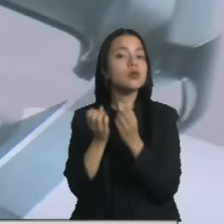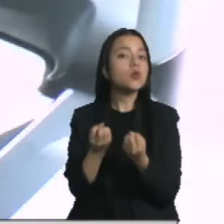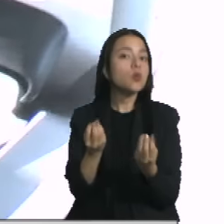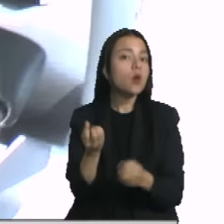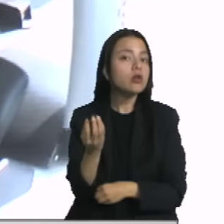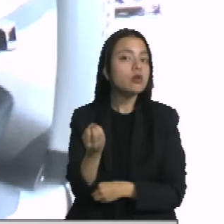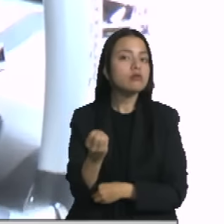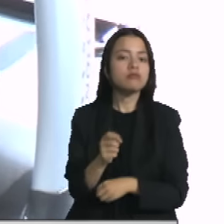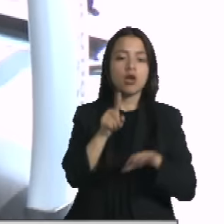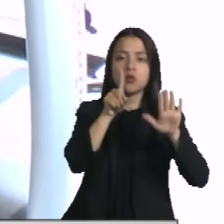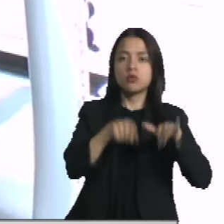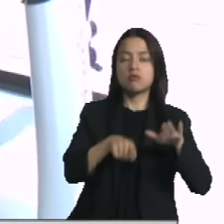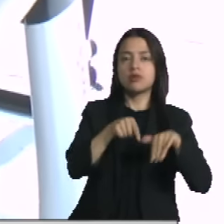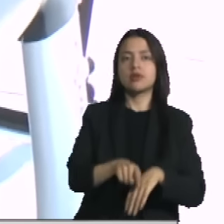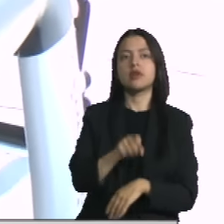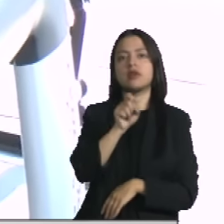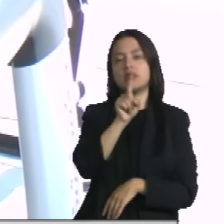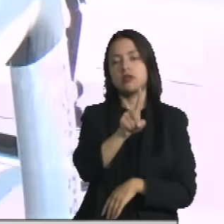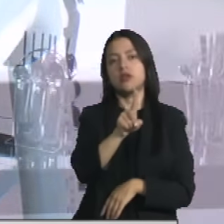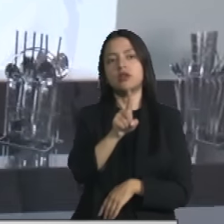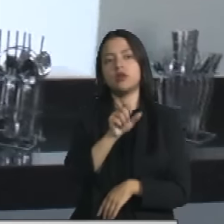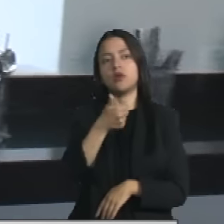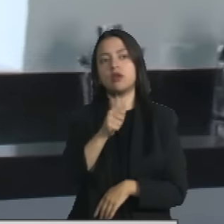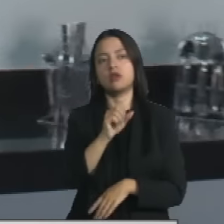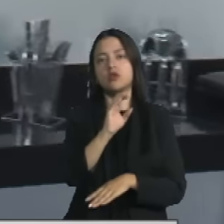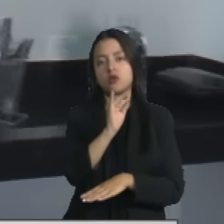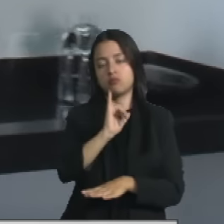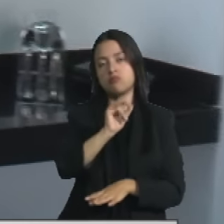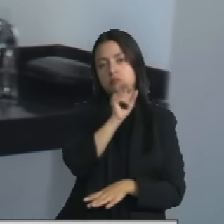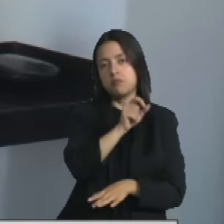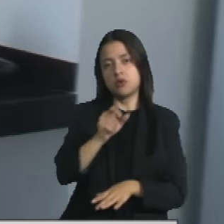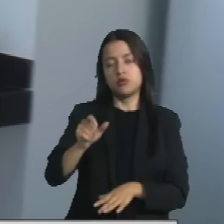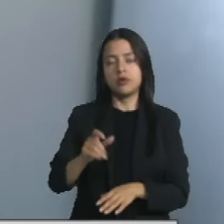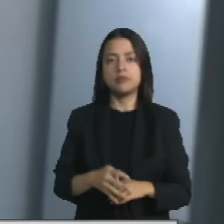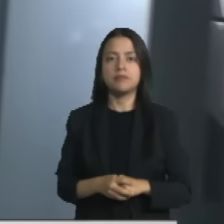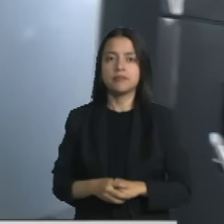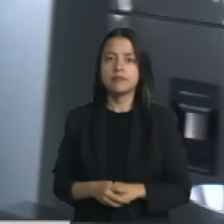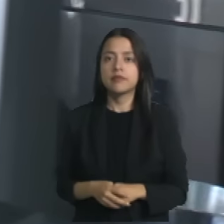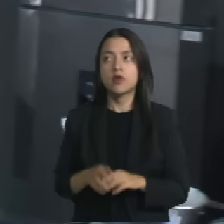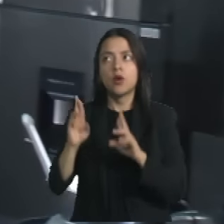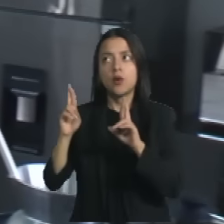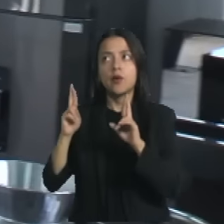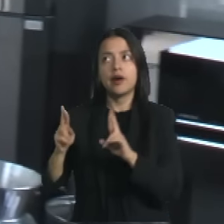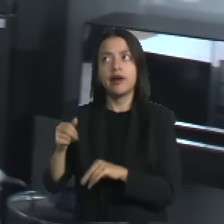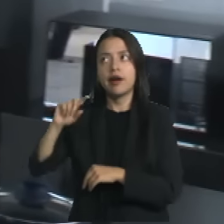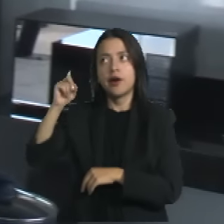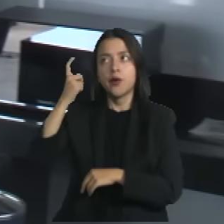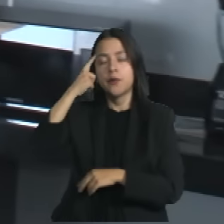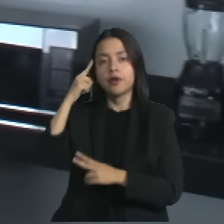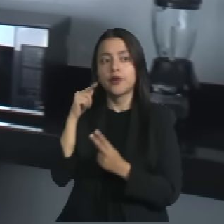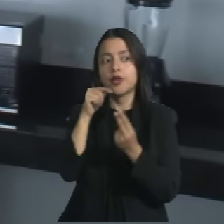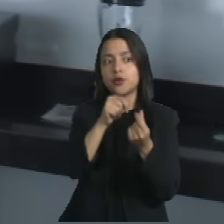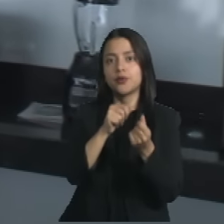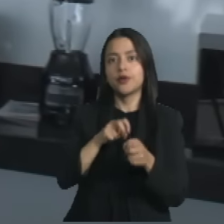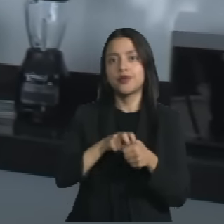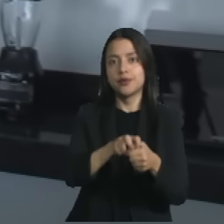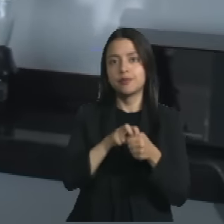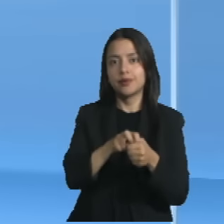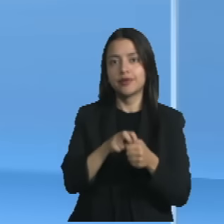103 jóvenes tendrán beneficios de hospedaje, alimentación y se espera que el gobierno les ayude también con el subsidio de transporte que claman muchos de ellos.